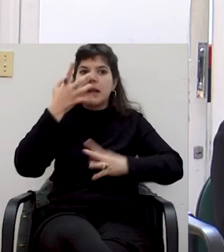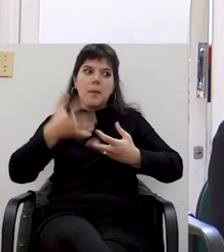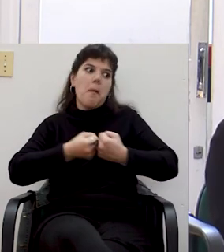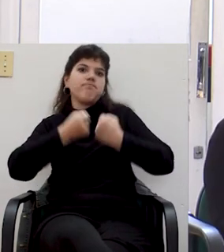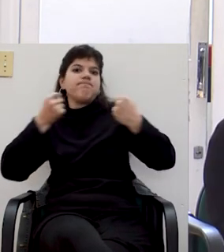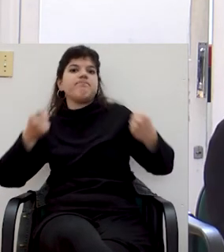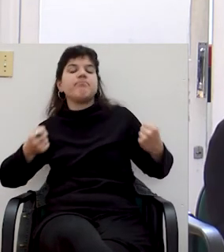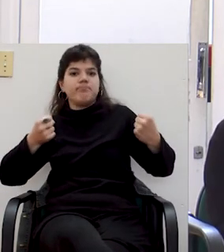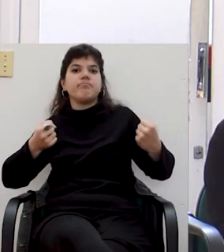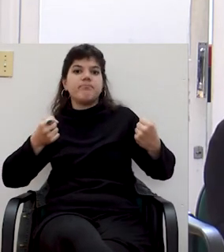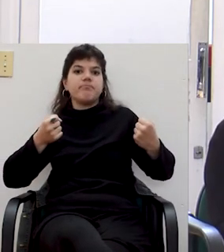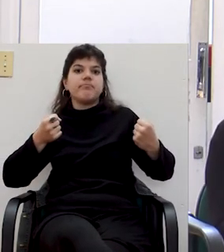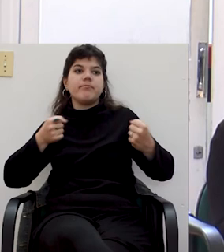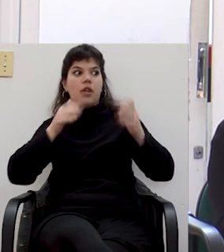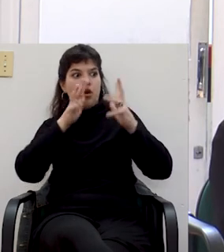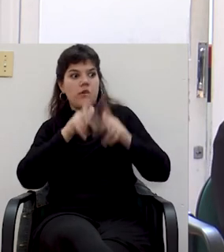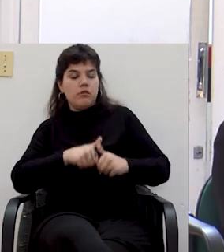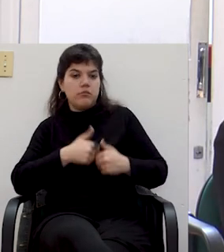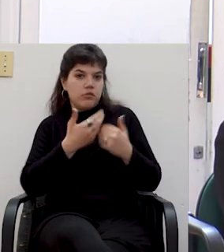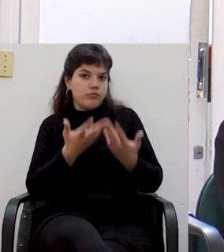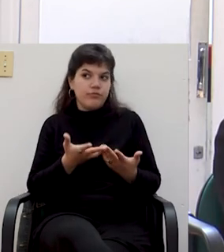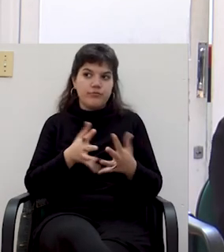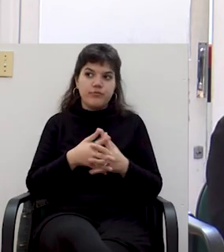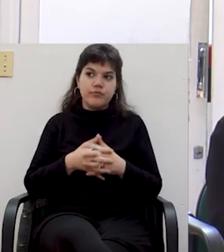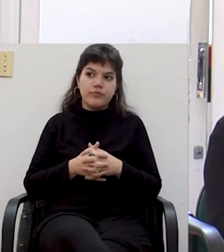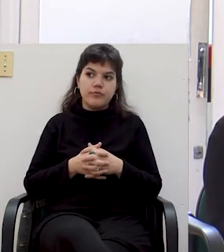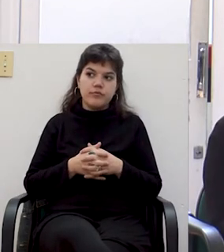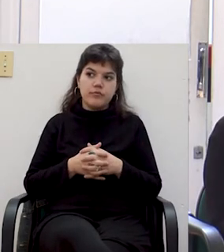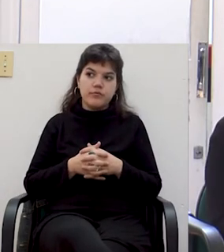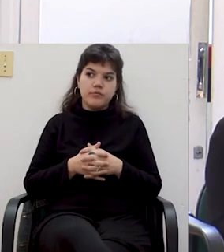amplios de la organización.